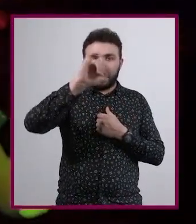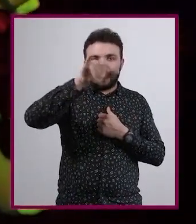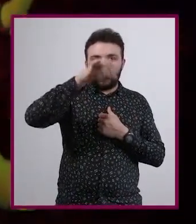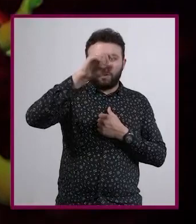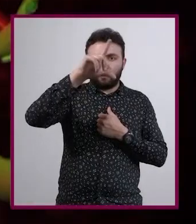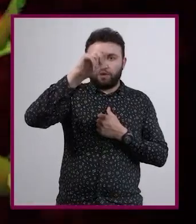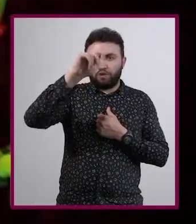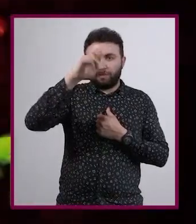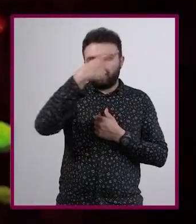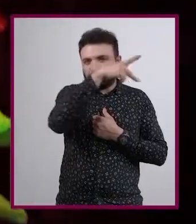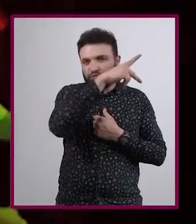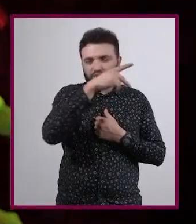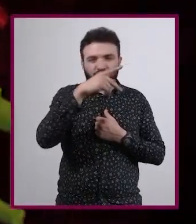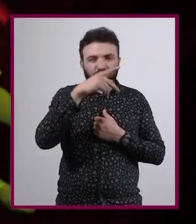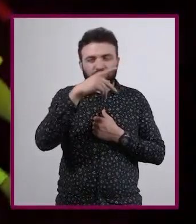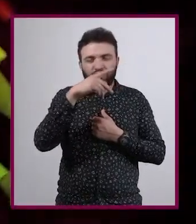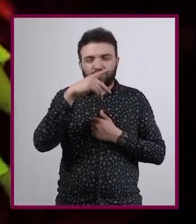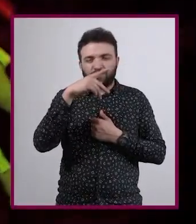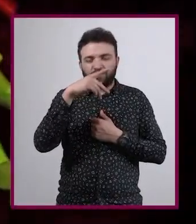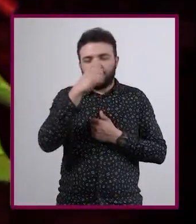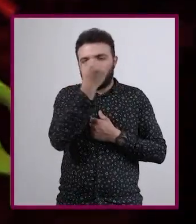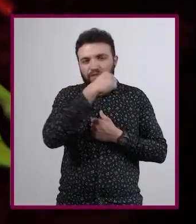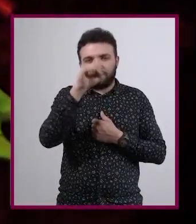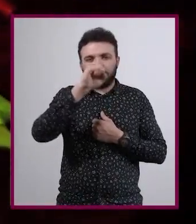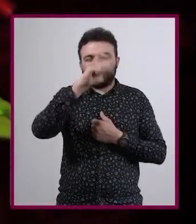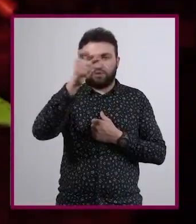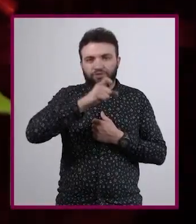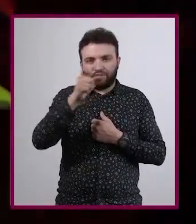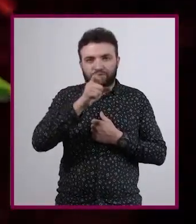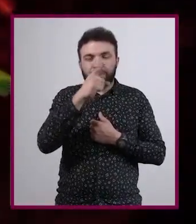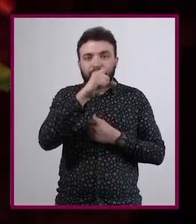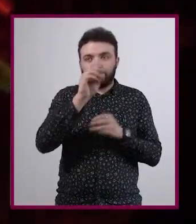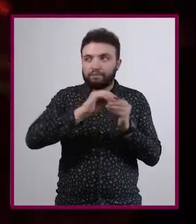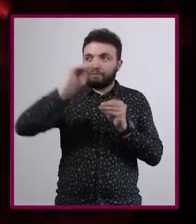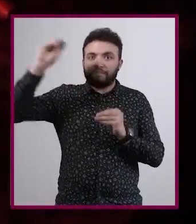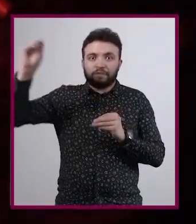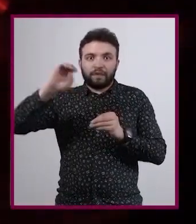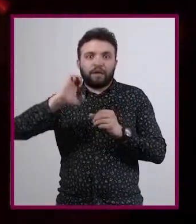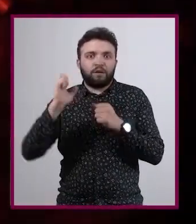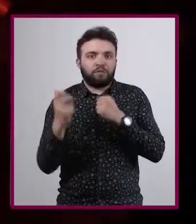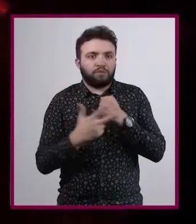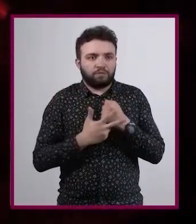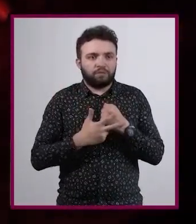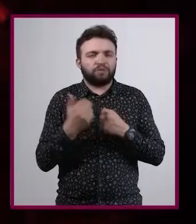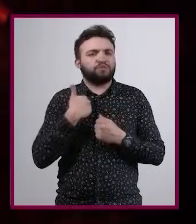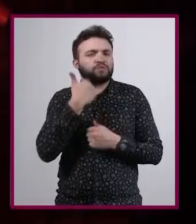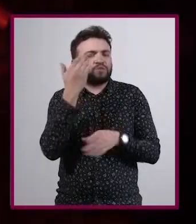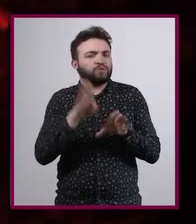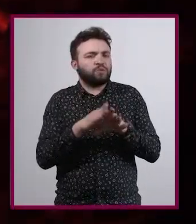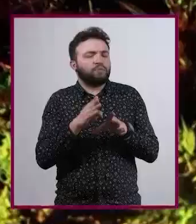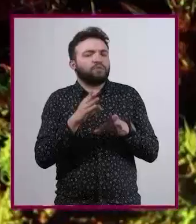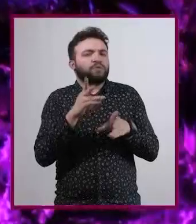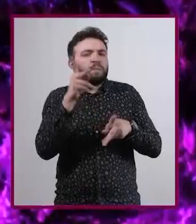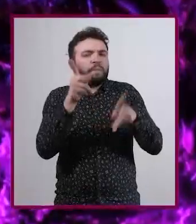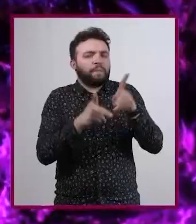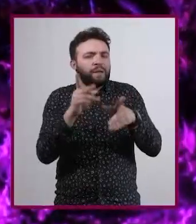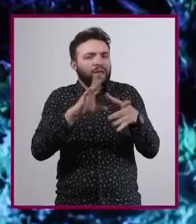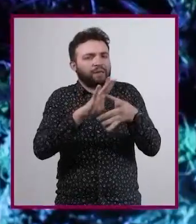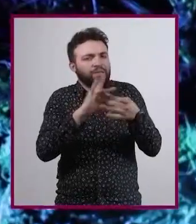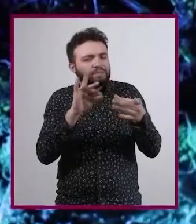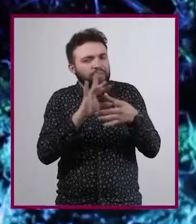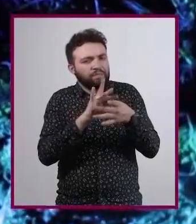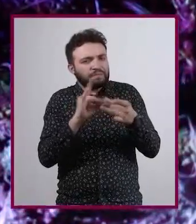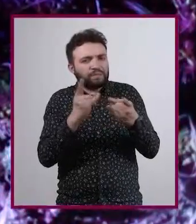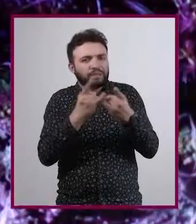narrativo donde se hace explícito que la producción de